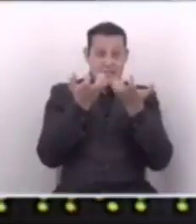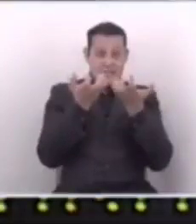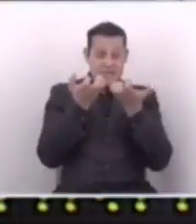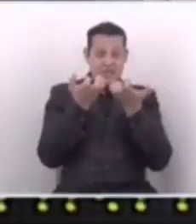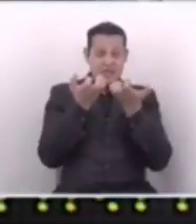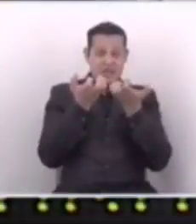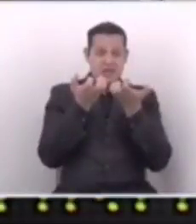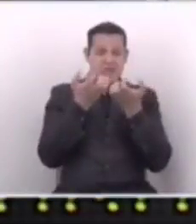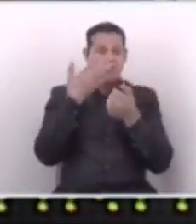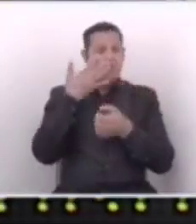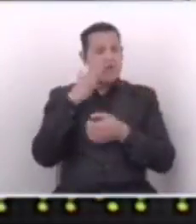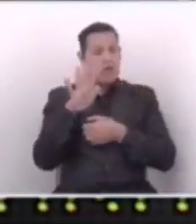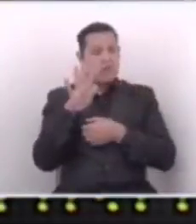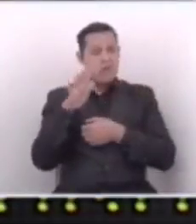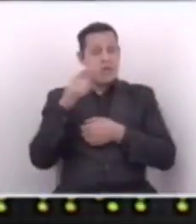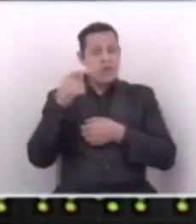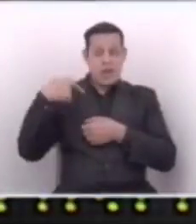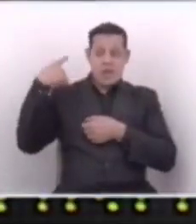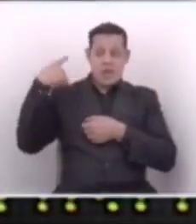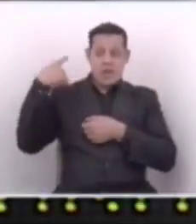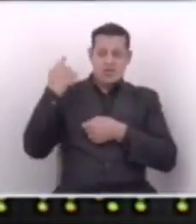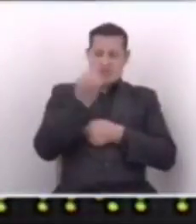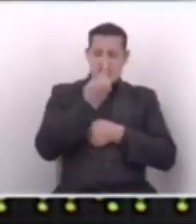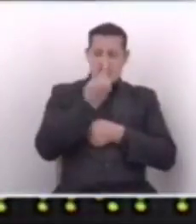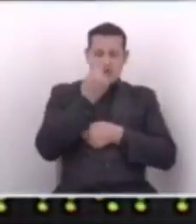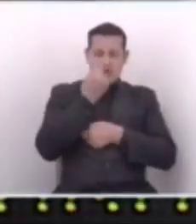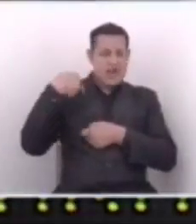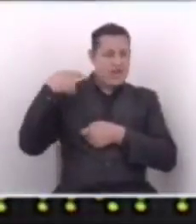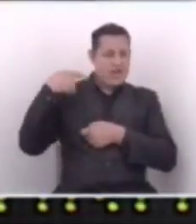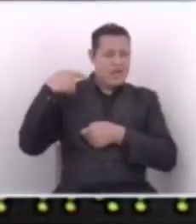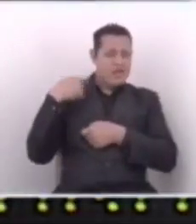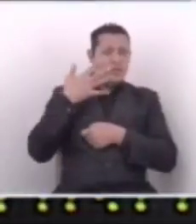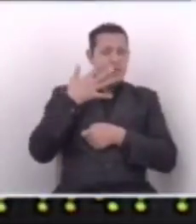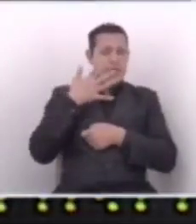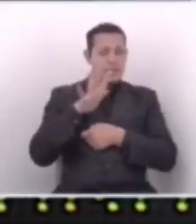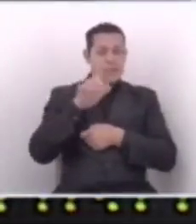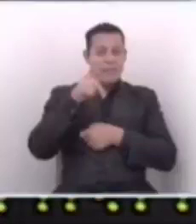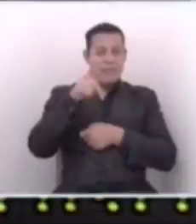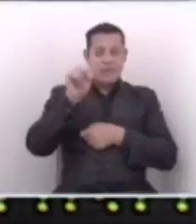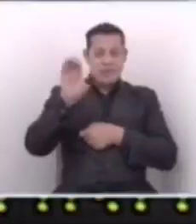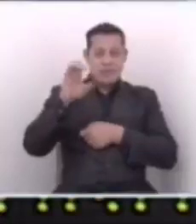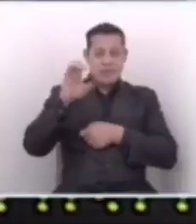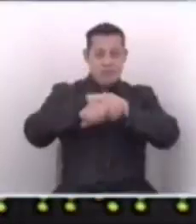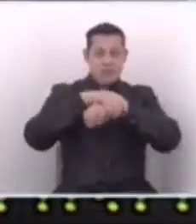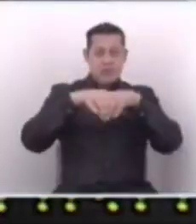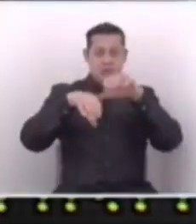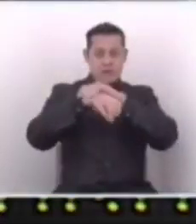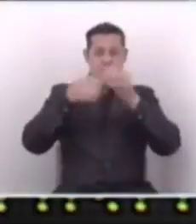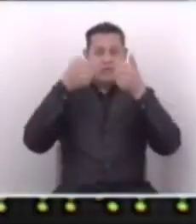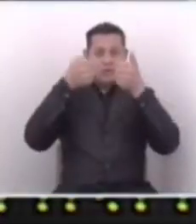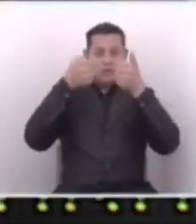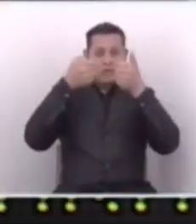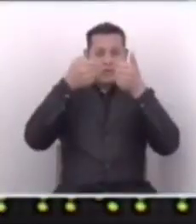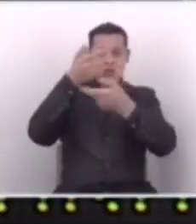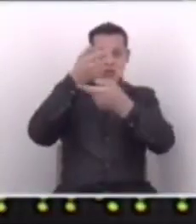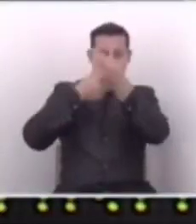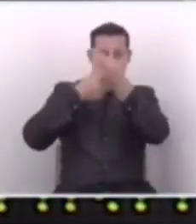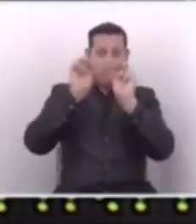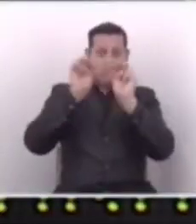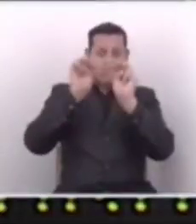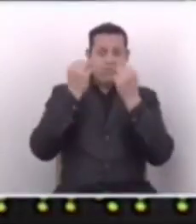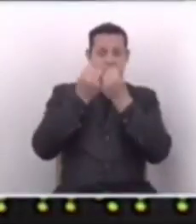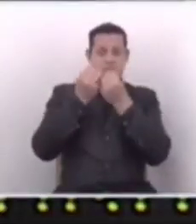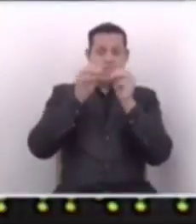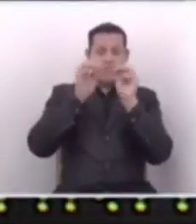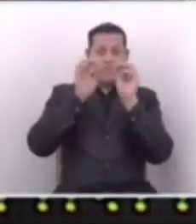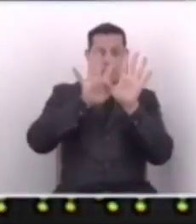quieren... Por ejemplo, casos de ayer, solo de ayer. PNC capturó en Concepción Batres, Usulután, al terrorista